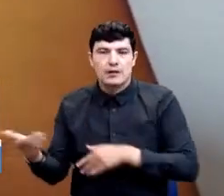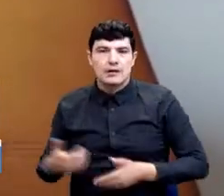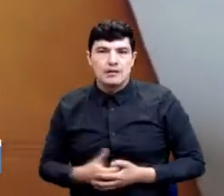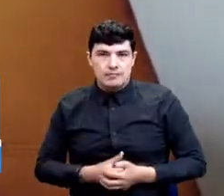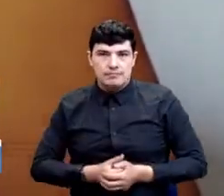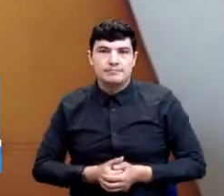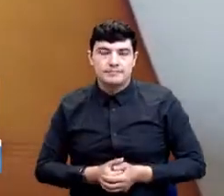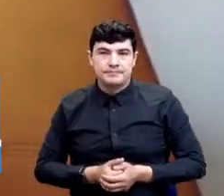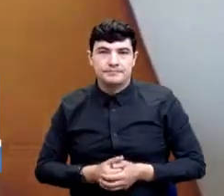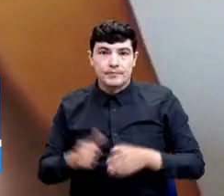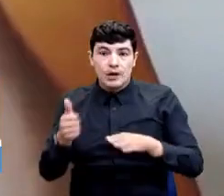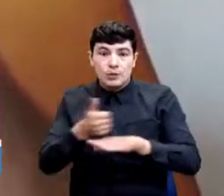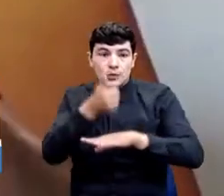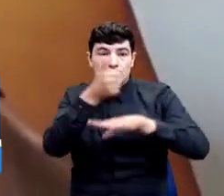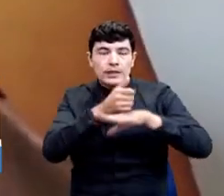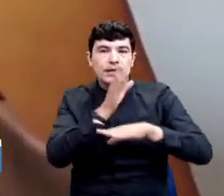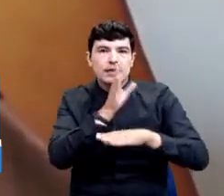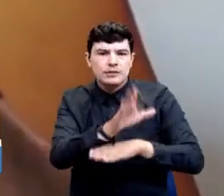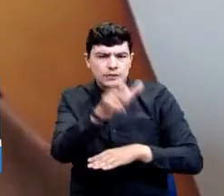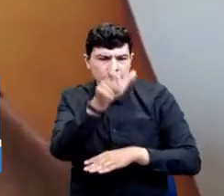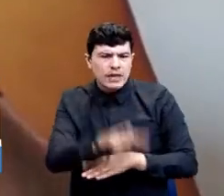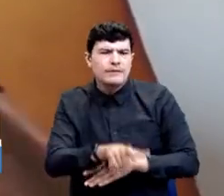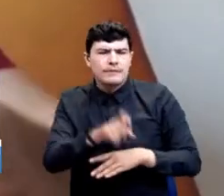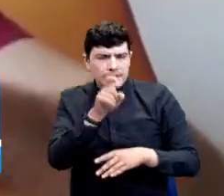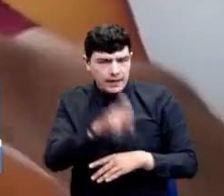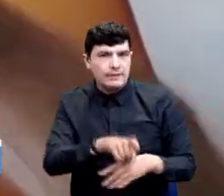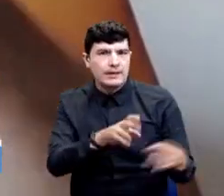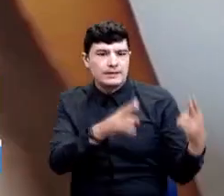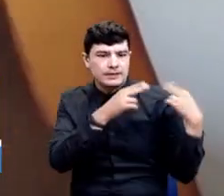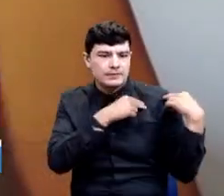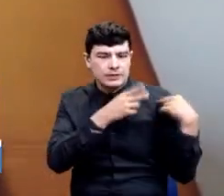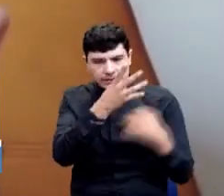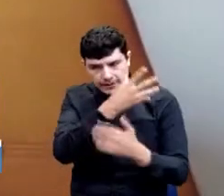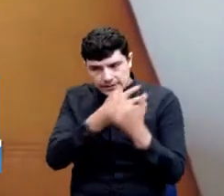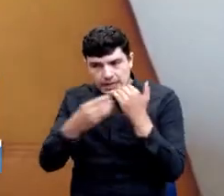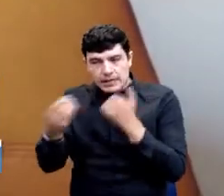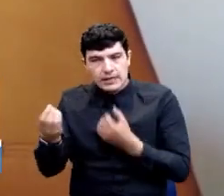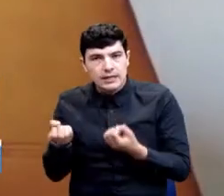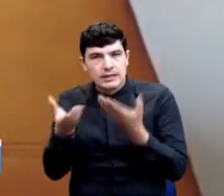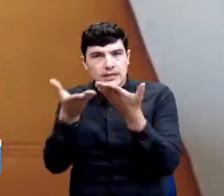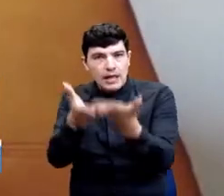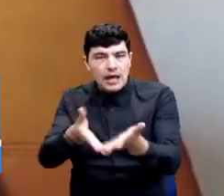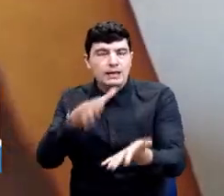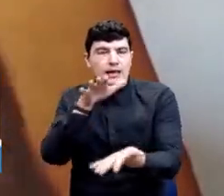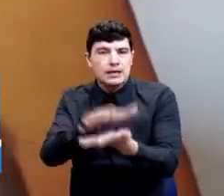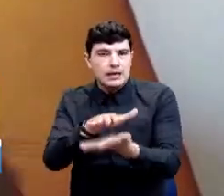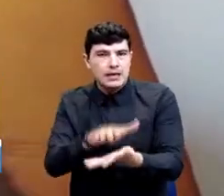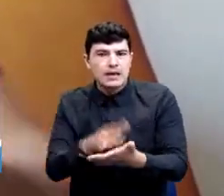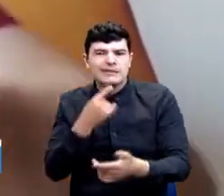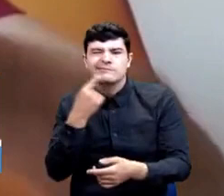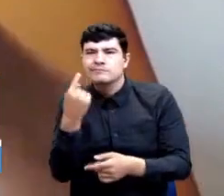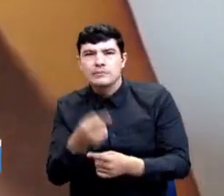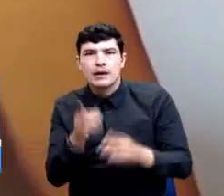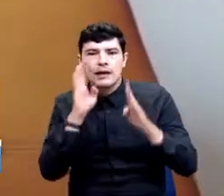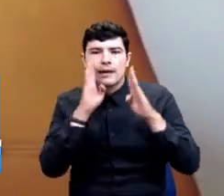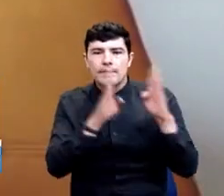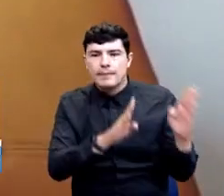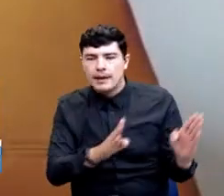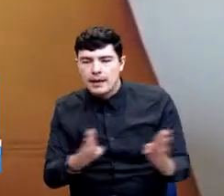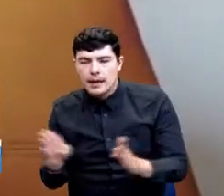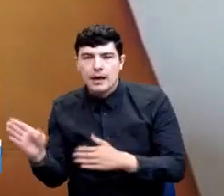son las autoridades las que tienen que salir en este momento a darle tranquilidad a la ciudadanía diciéndoles